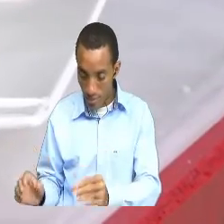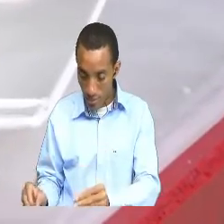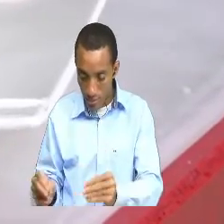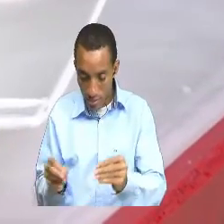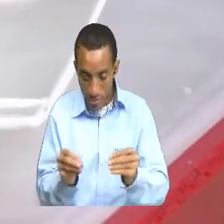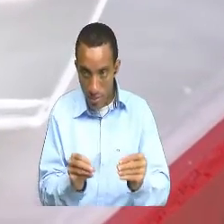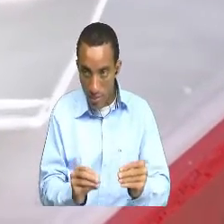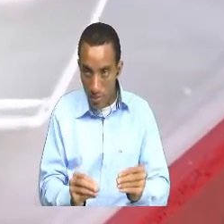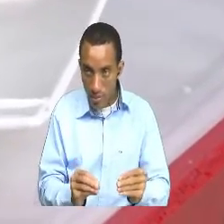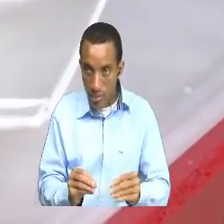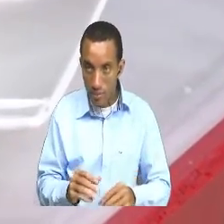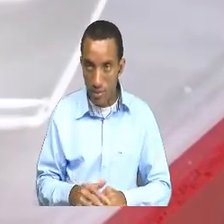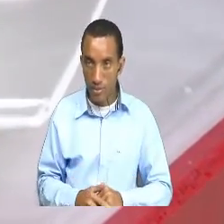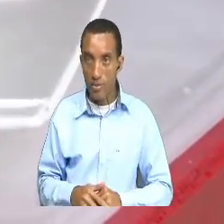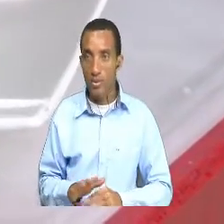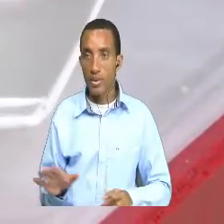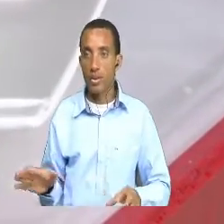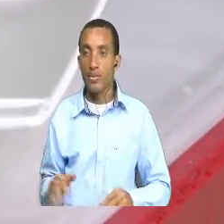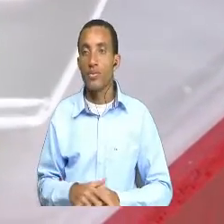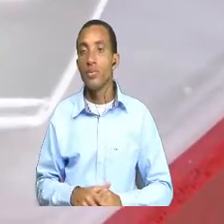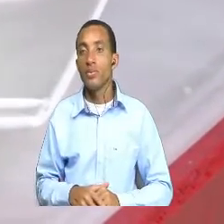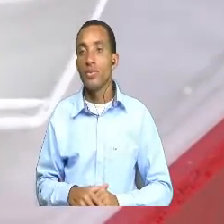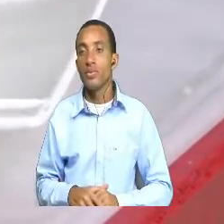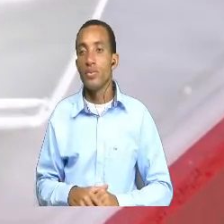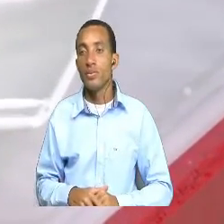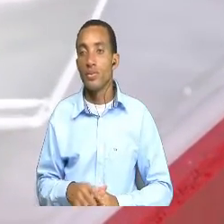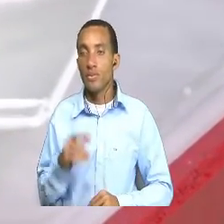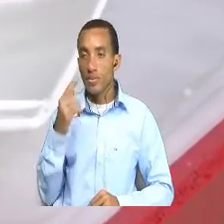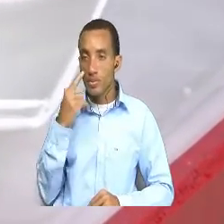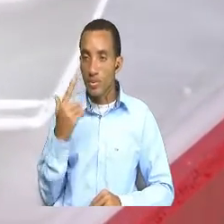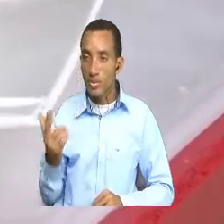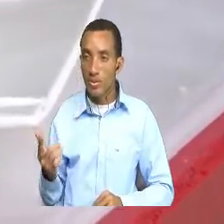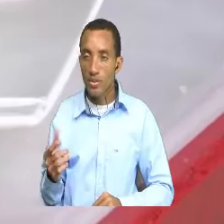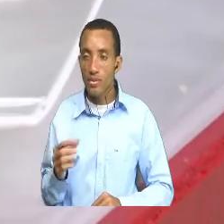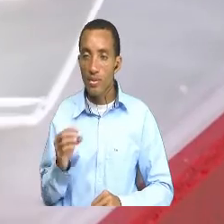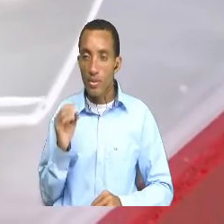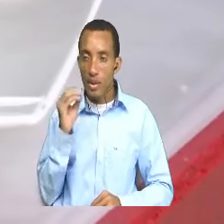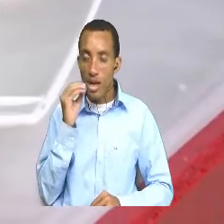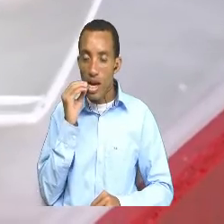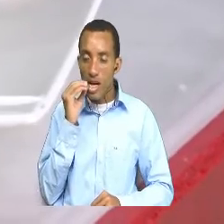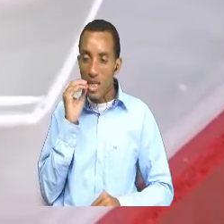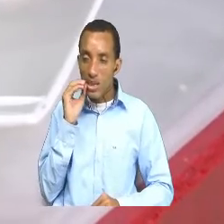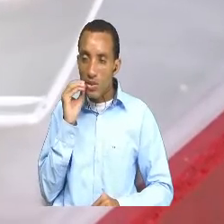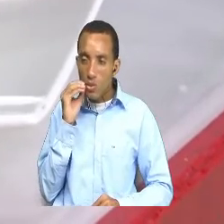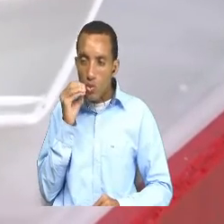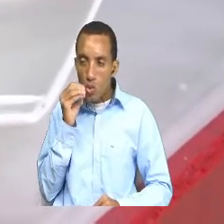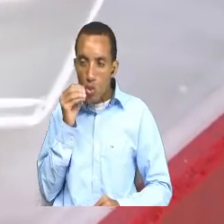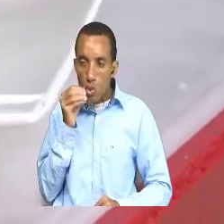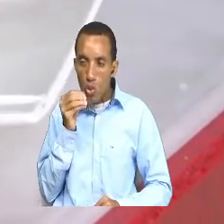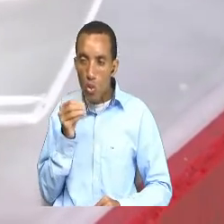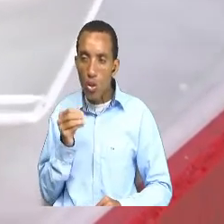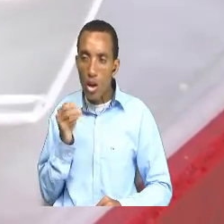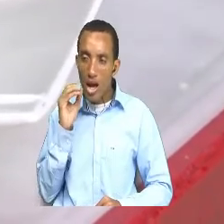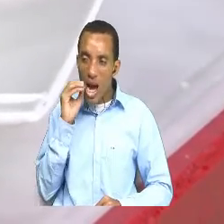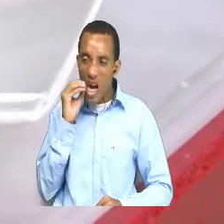si los pueden apreciar miren la colocan cya si se siente así